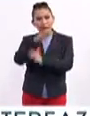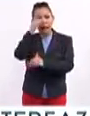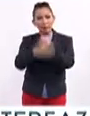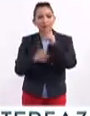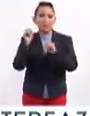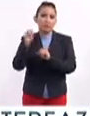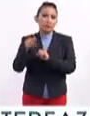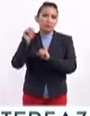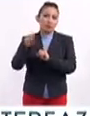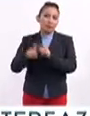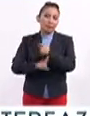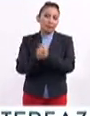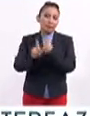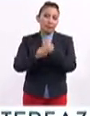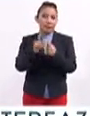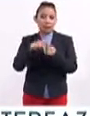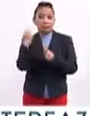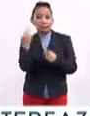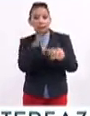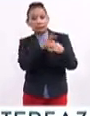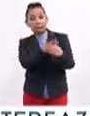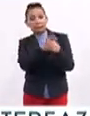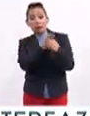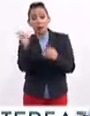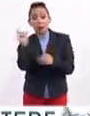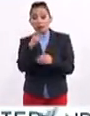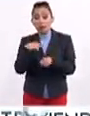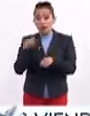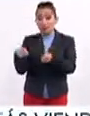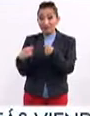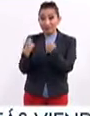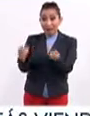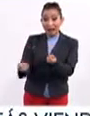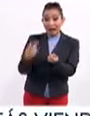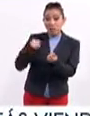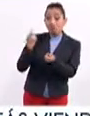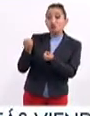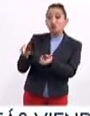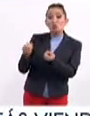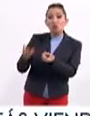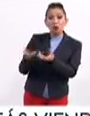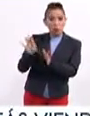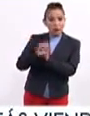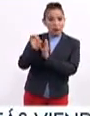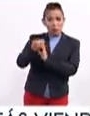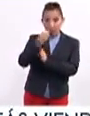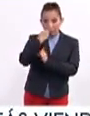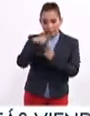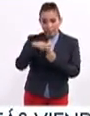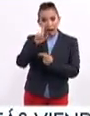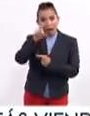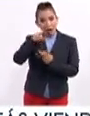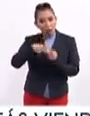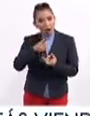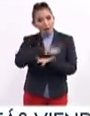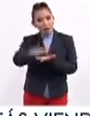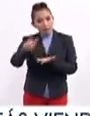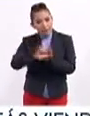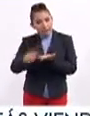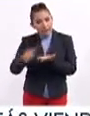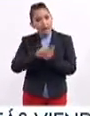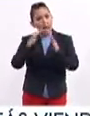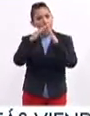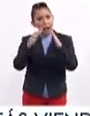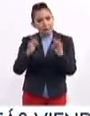círculos viciosos de dependencia que se crean cuando no se garantizan necesidades básicas como la alimentación, el agua, el saneamiento,